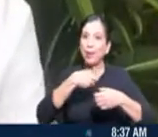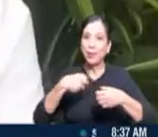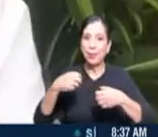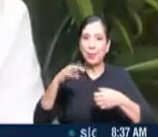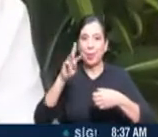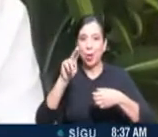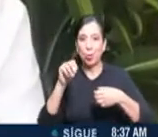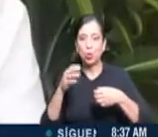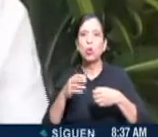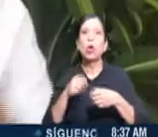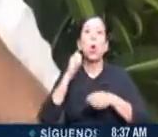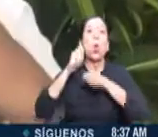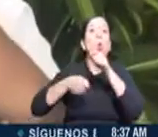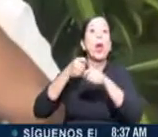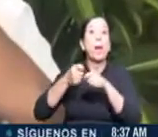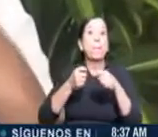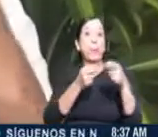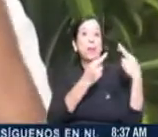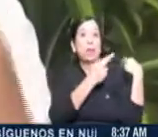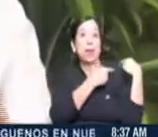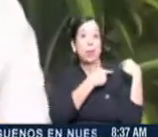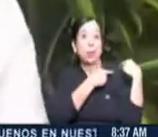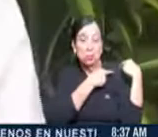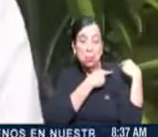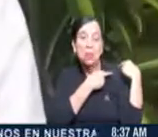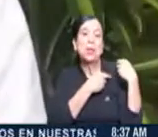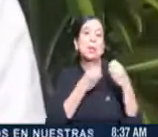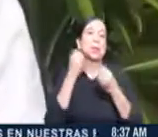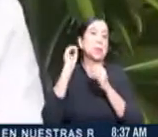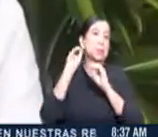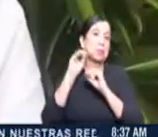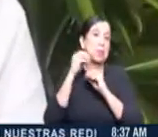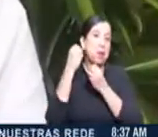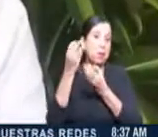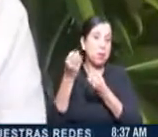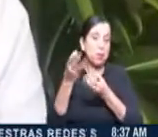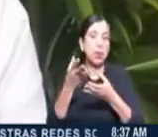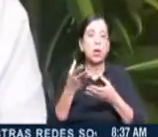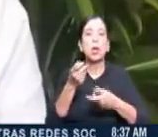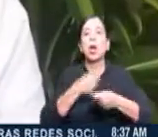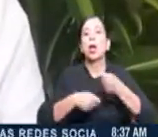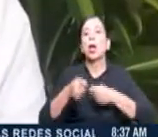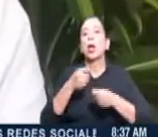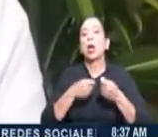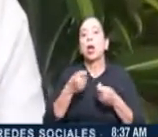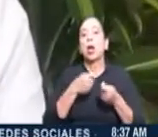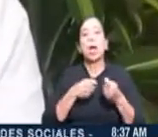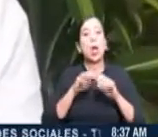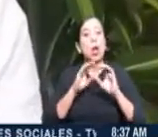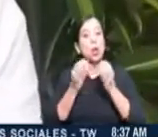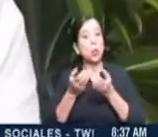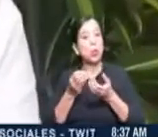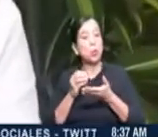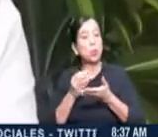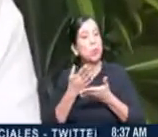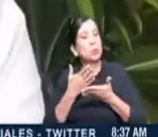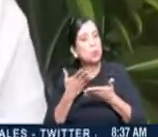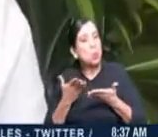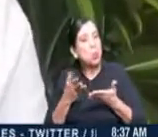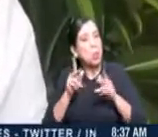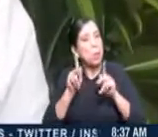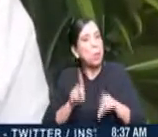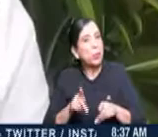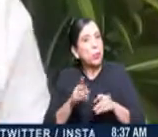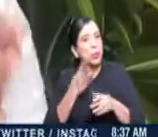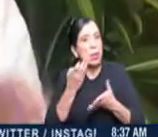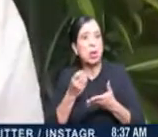es la que él quiere comprar. Y así se está moviendo el mercado. El mercado se está moviendo hacia comprar productos